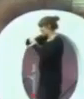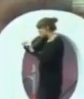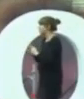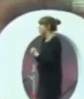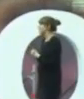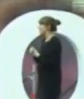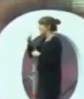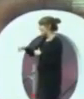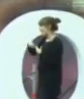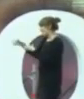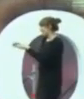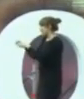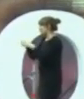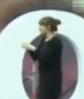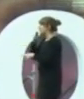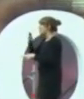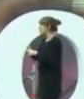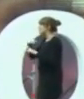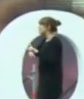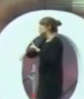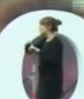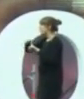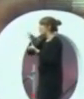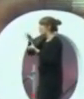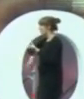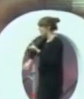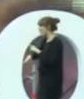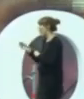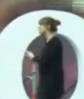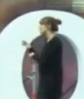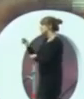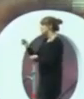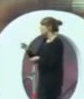El siguiente equipo es Sumando Podemos y sube Pablo Echenique.